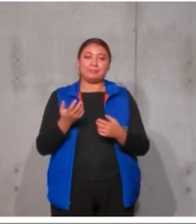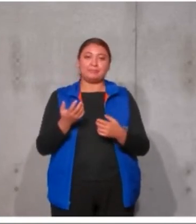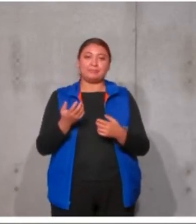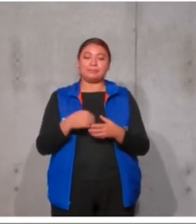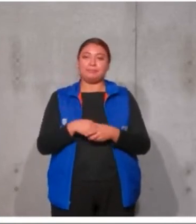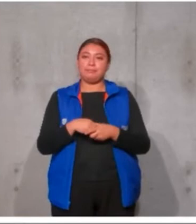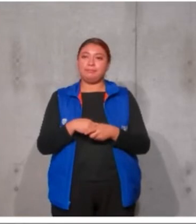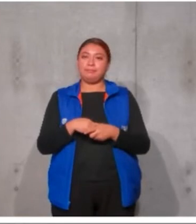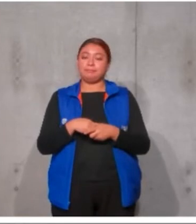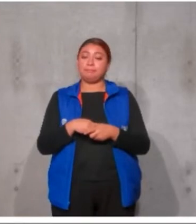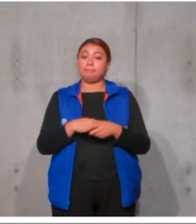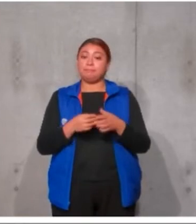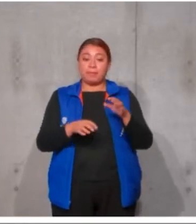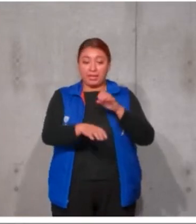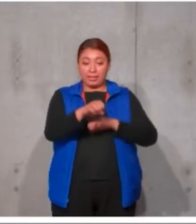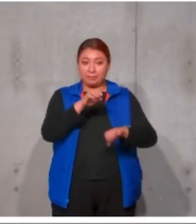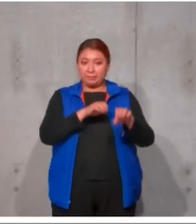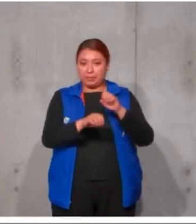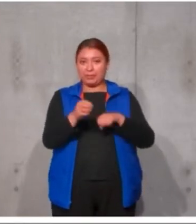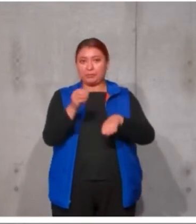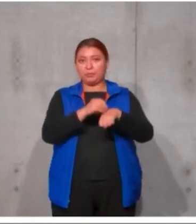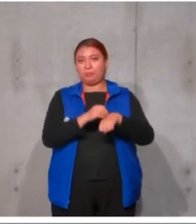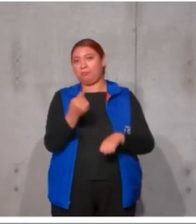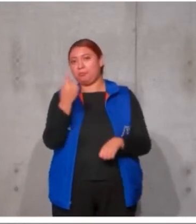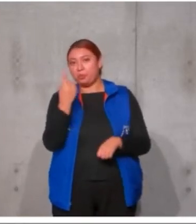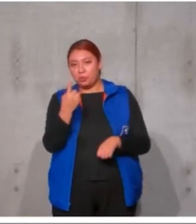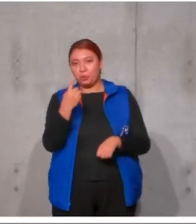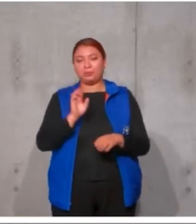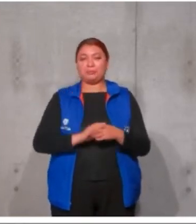y para la empresa es el 1,